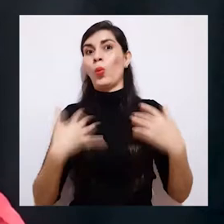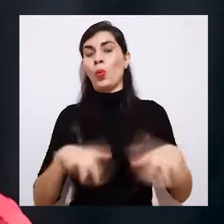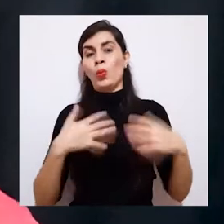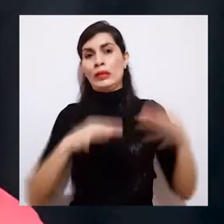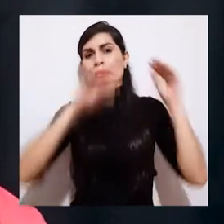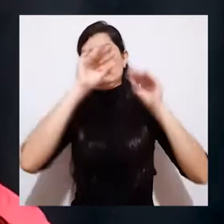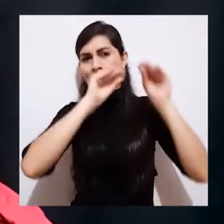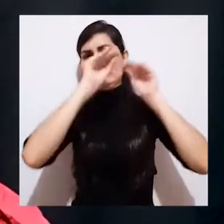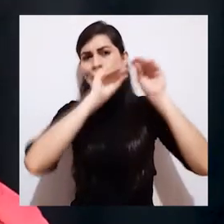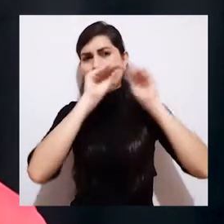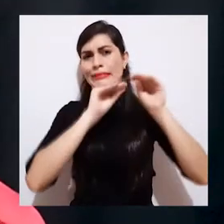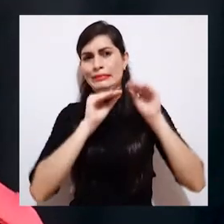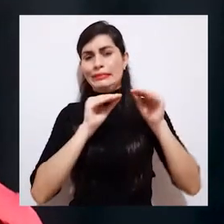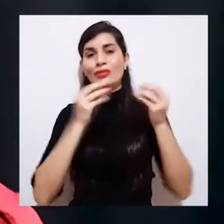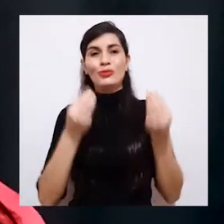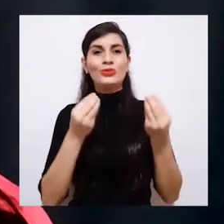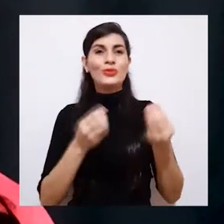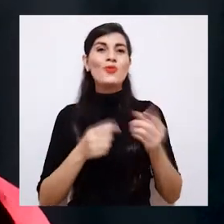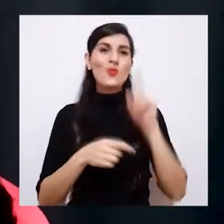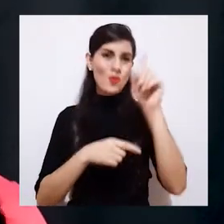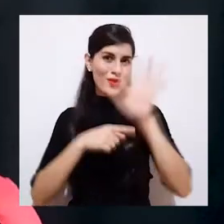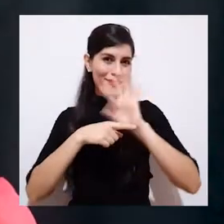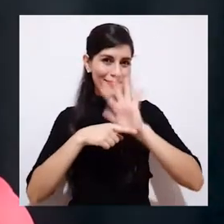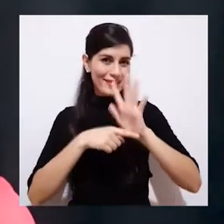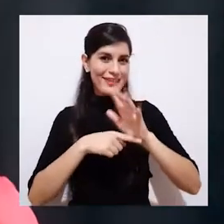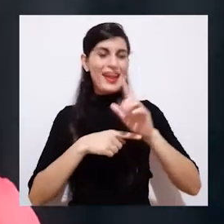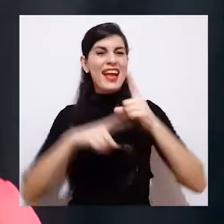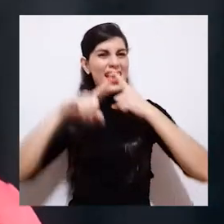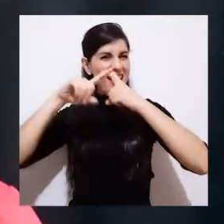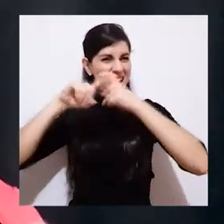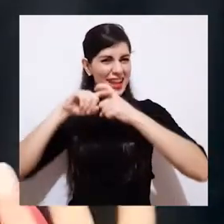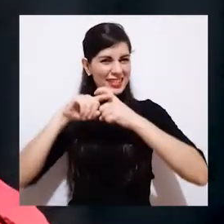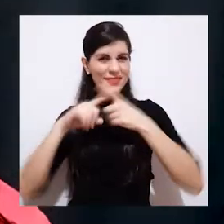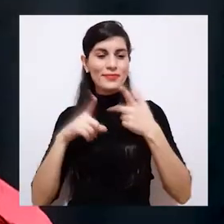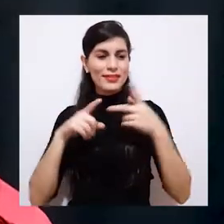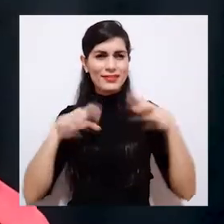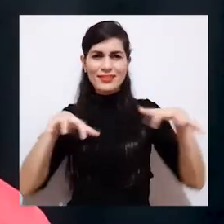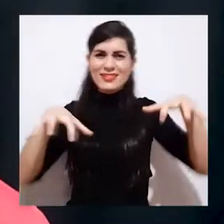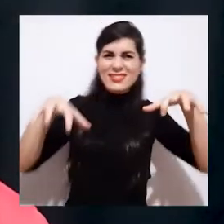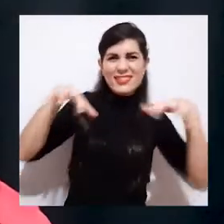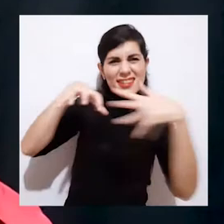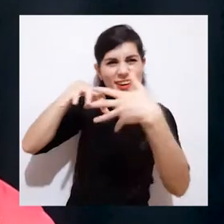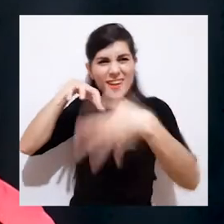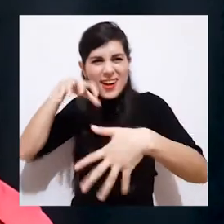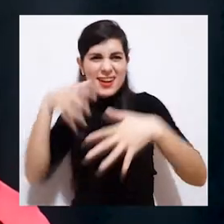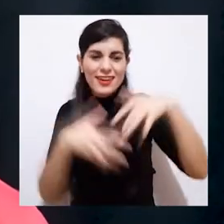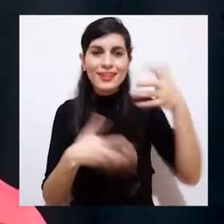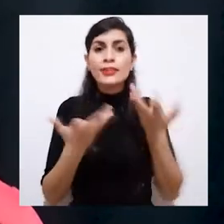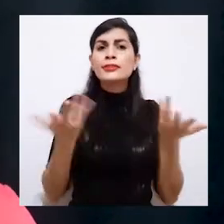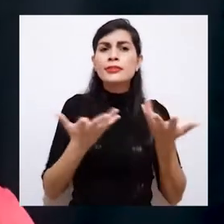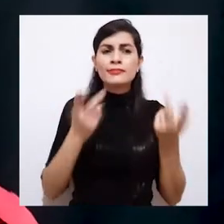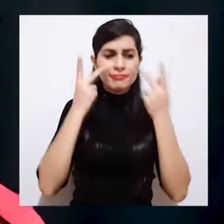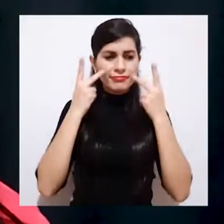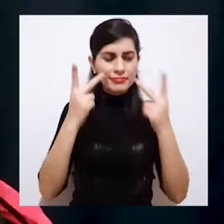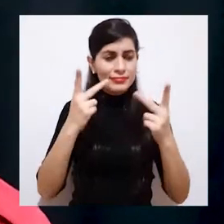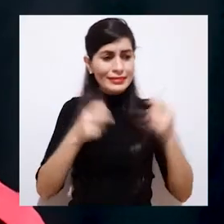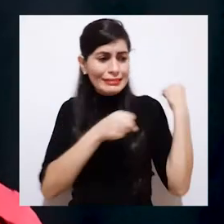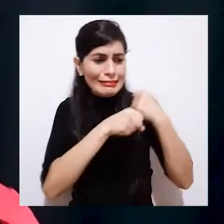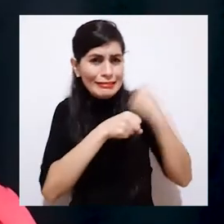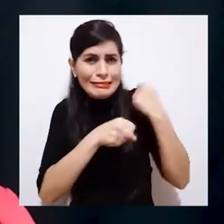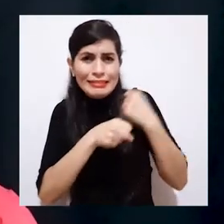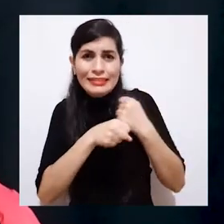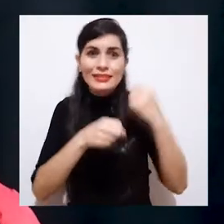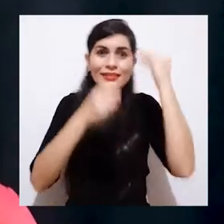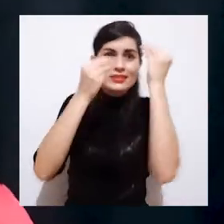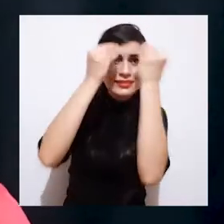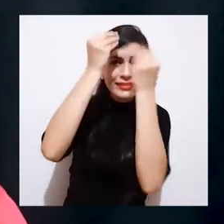Para ponerles un ejemplo, en la película de X-Men, para poder recrearle todo el look a Mística, eran varias personas trabajando